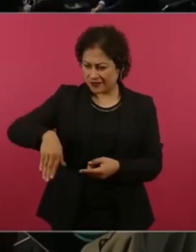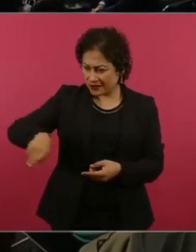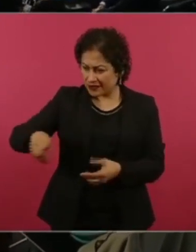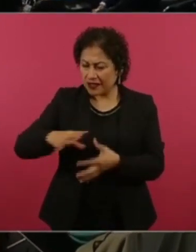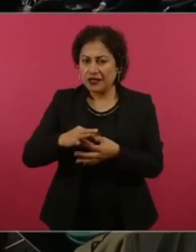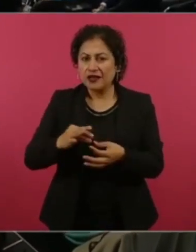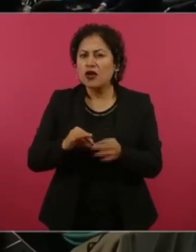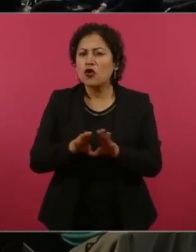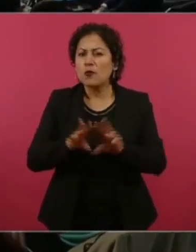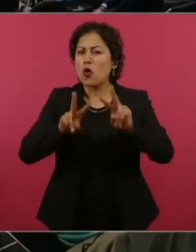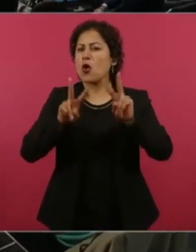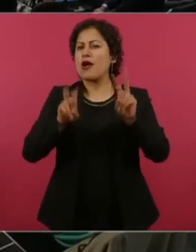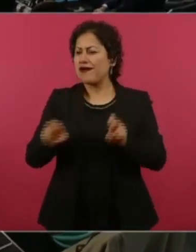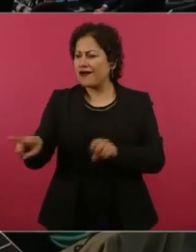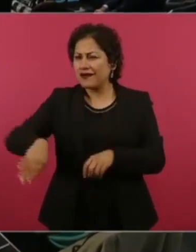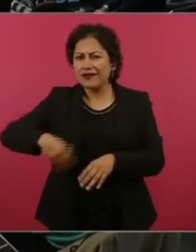Que dice